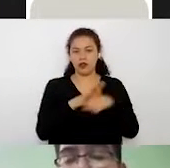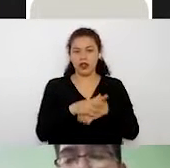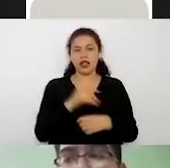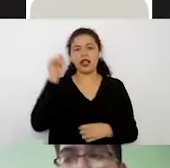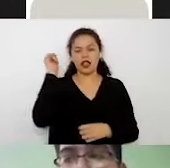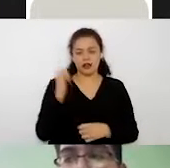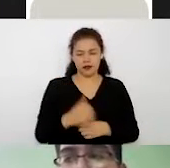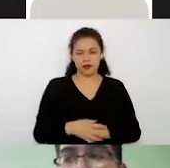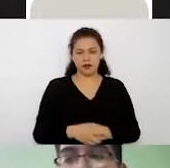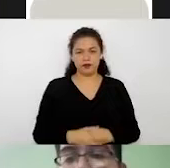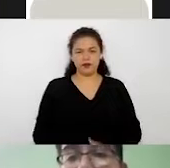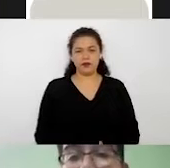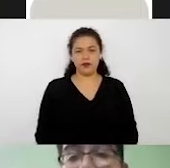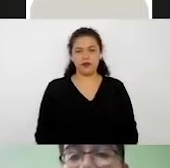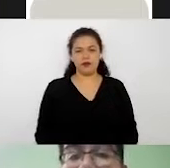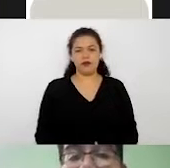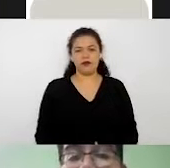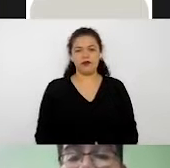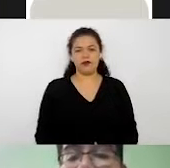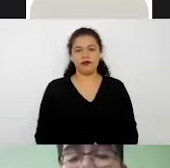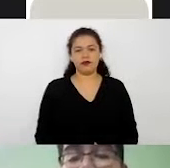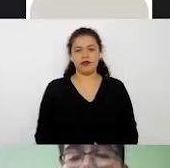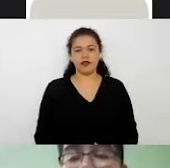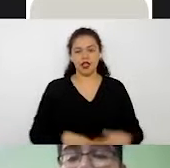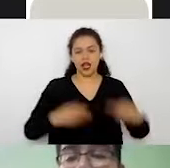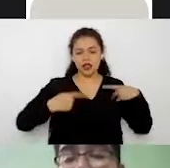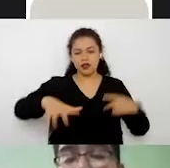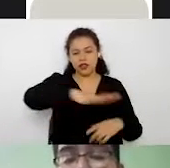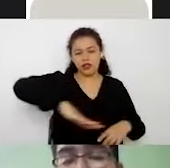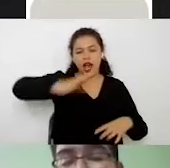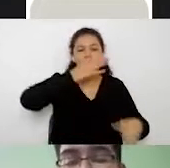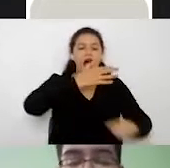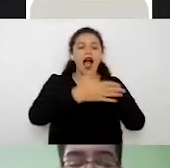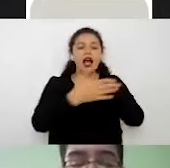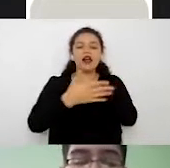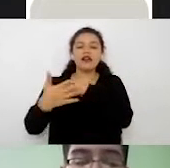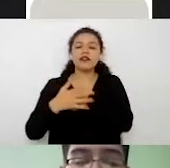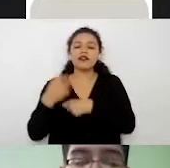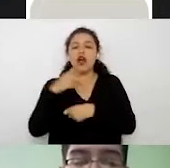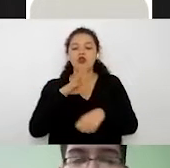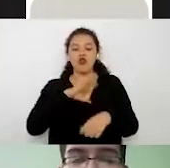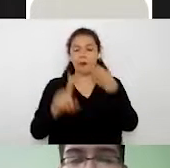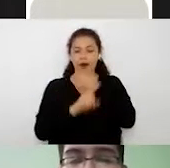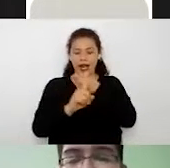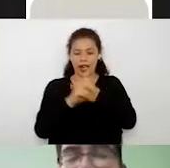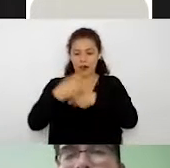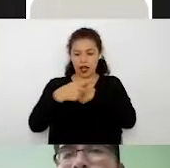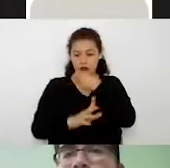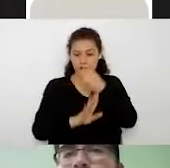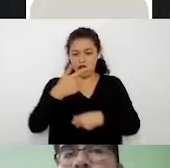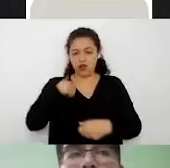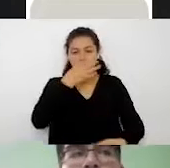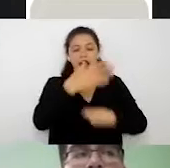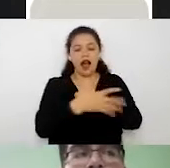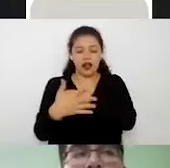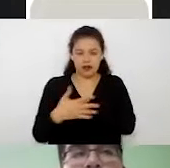mantener informada a la población de los riesgos a los que nos encontramos. Entonces, imagínense nuestro centro de trabajo,